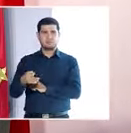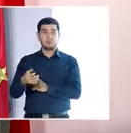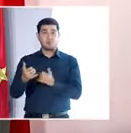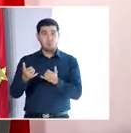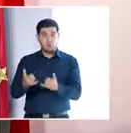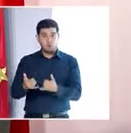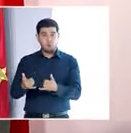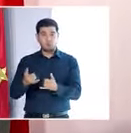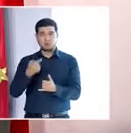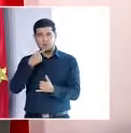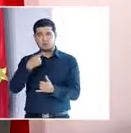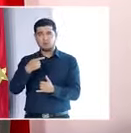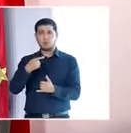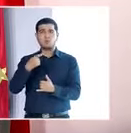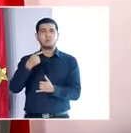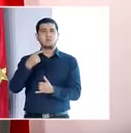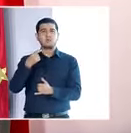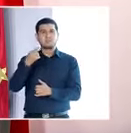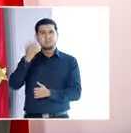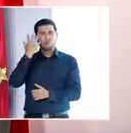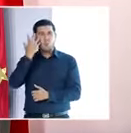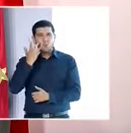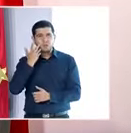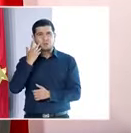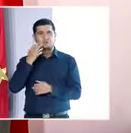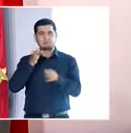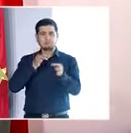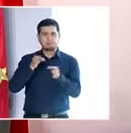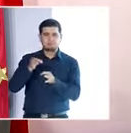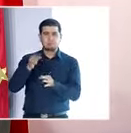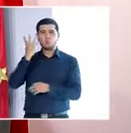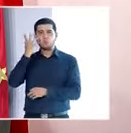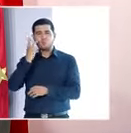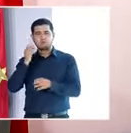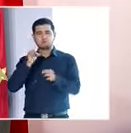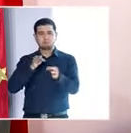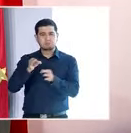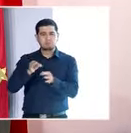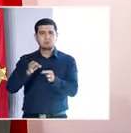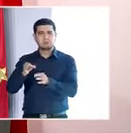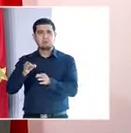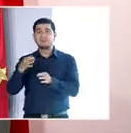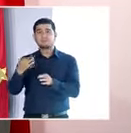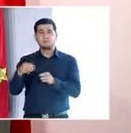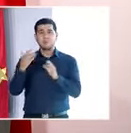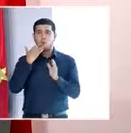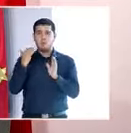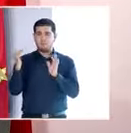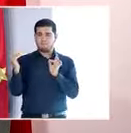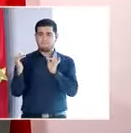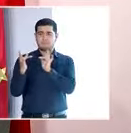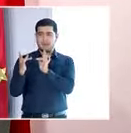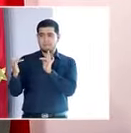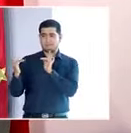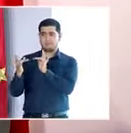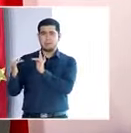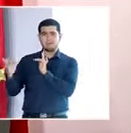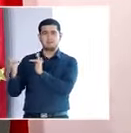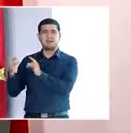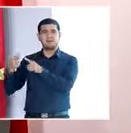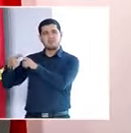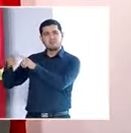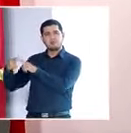de manera diaria, permanente. Cada vez que interlocutamos con diferentes sectores sociales, económicos, cada vez